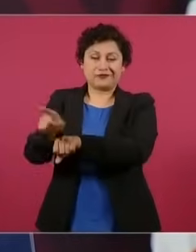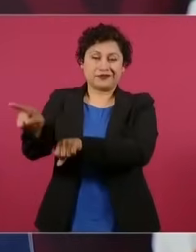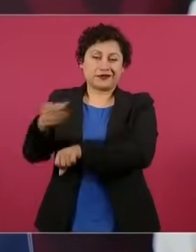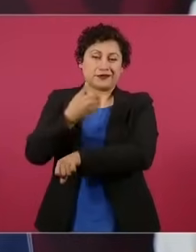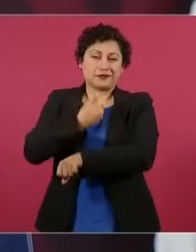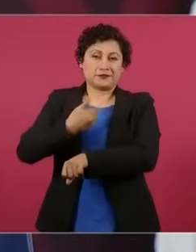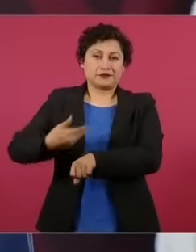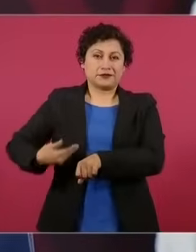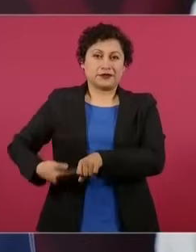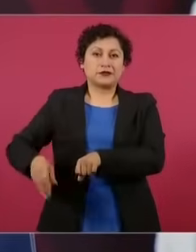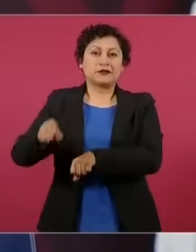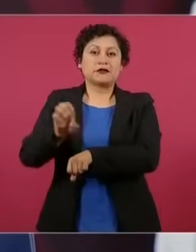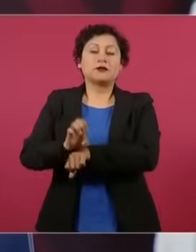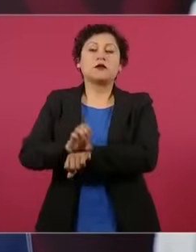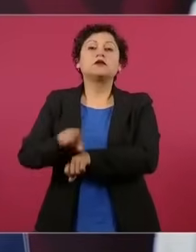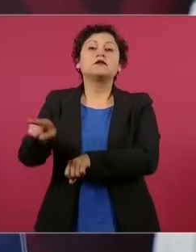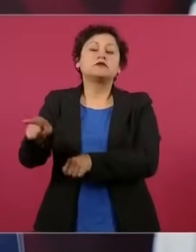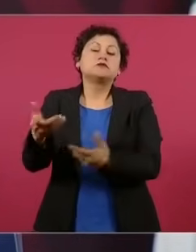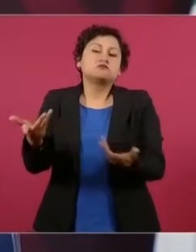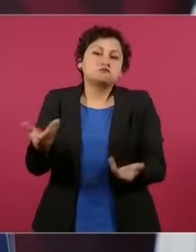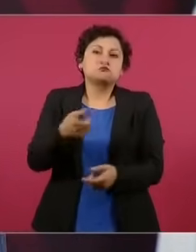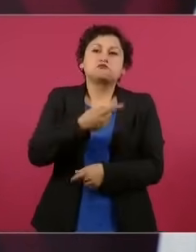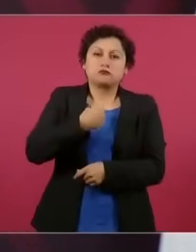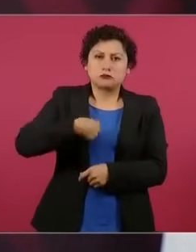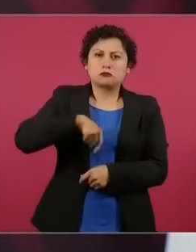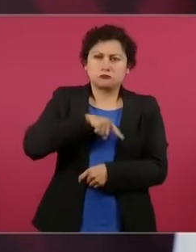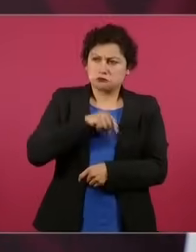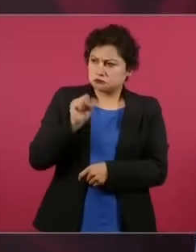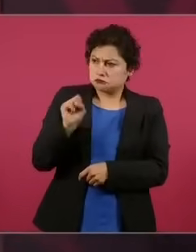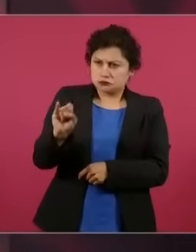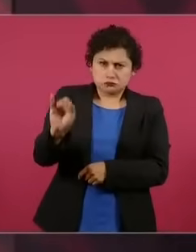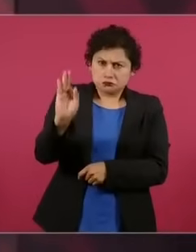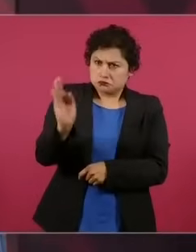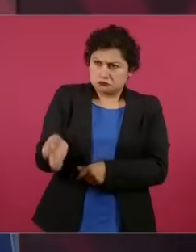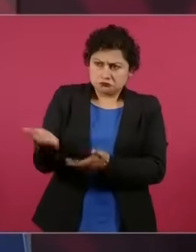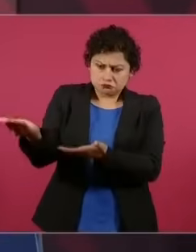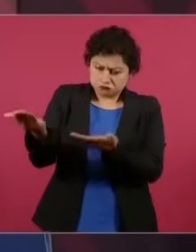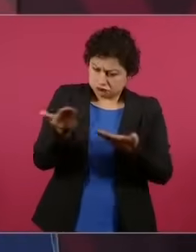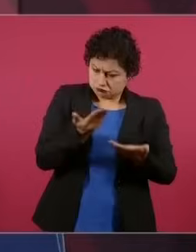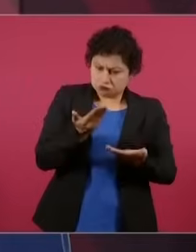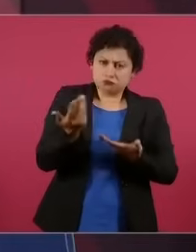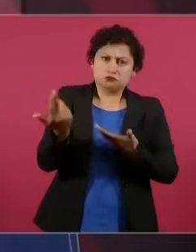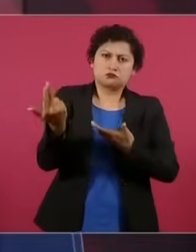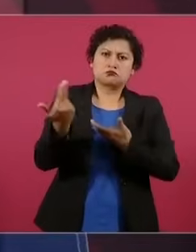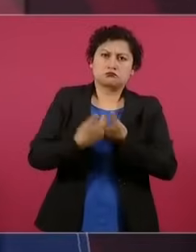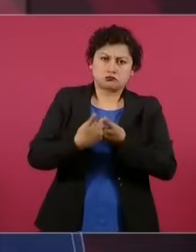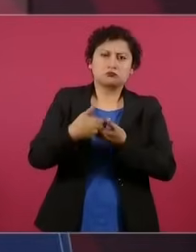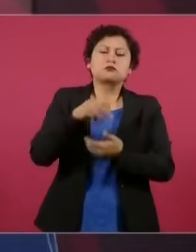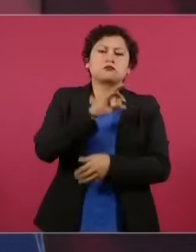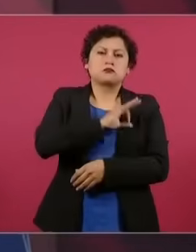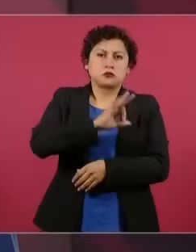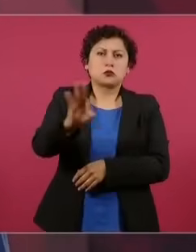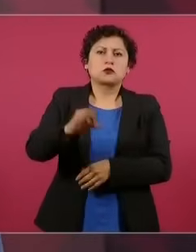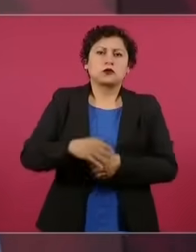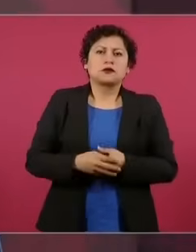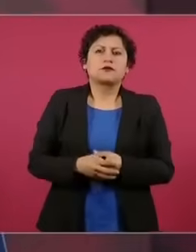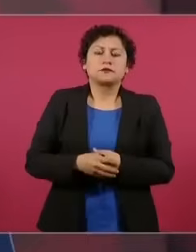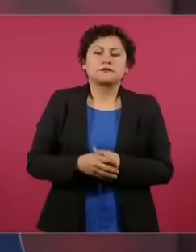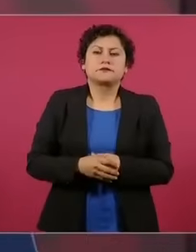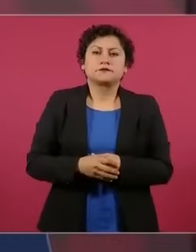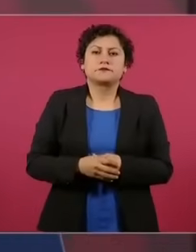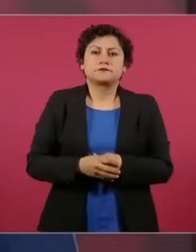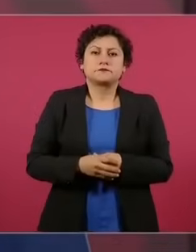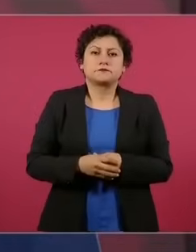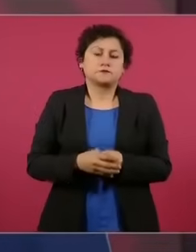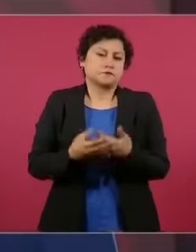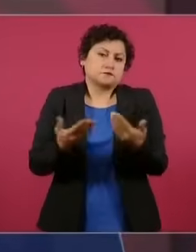nosotros estamos en la mejor disposición de recibirlo. Es parte de